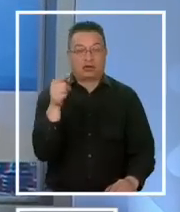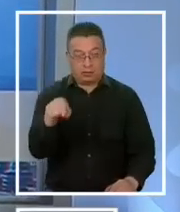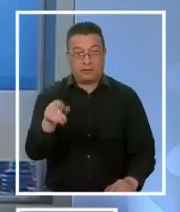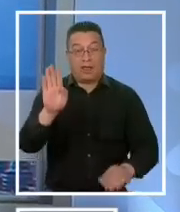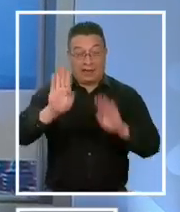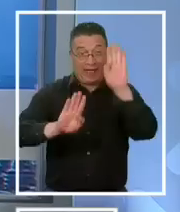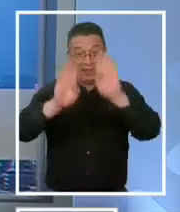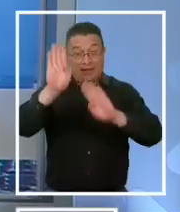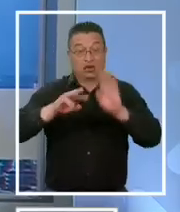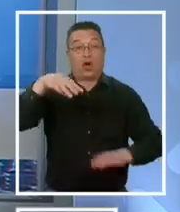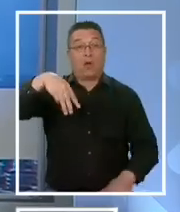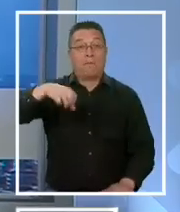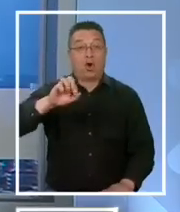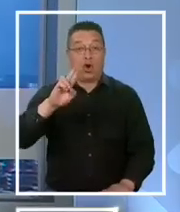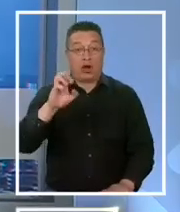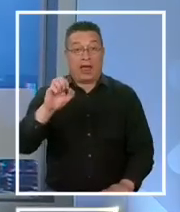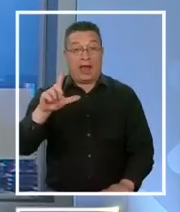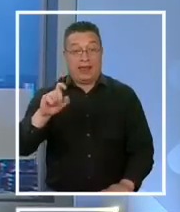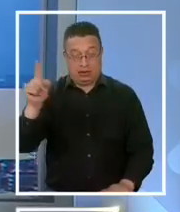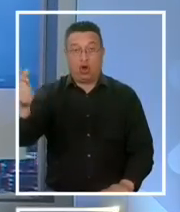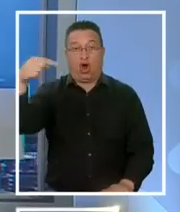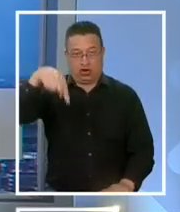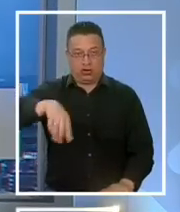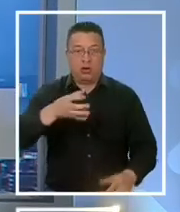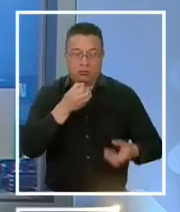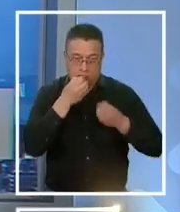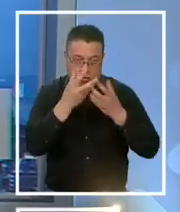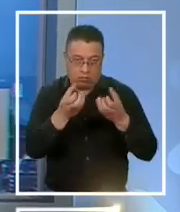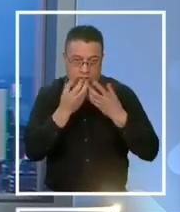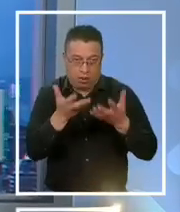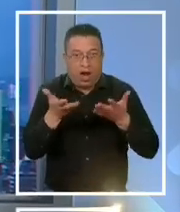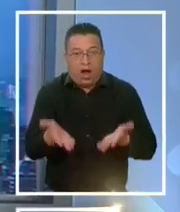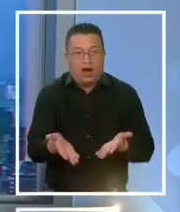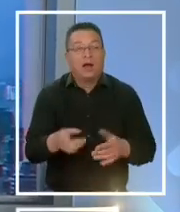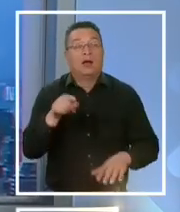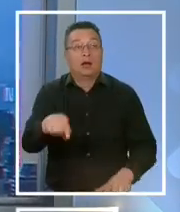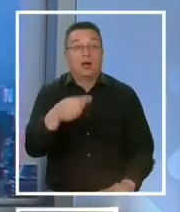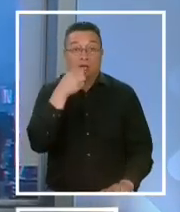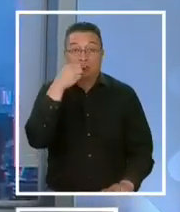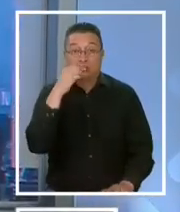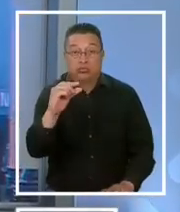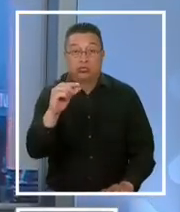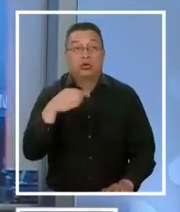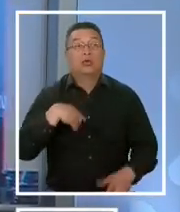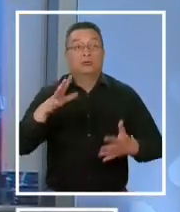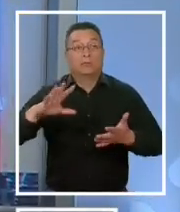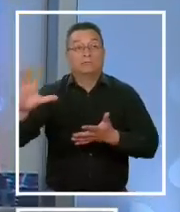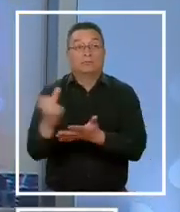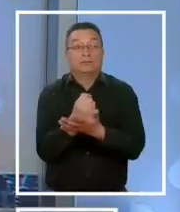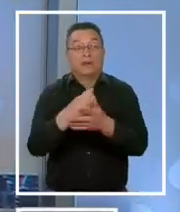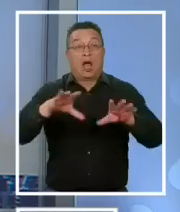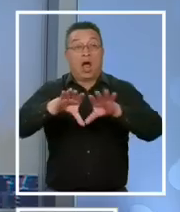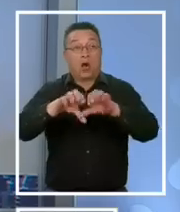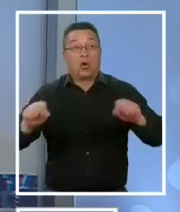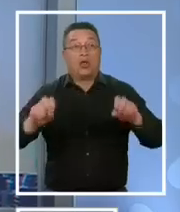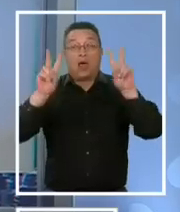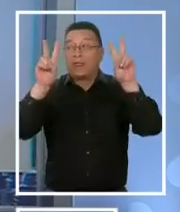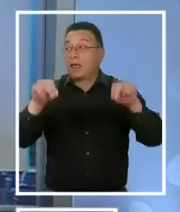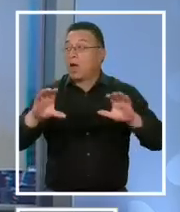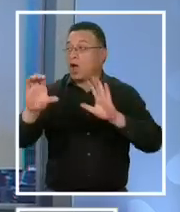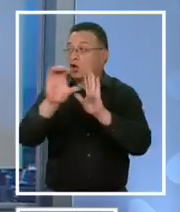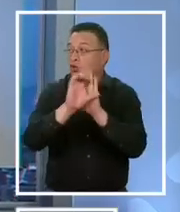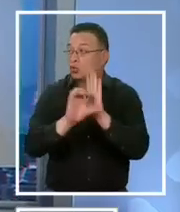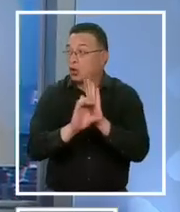tener al candidato José Morales aquí con sus descargos y fíjese que estábamos a punto de que se llegaba a un acuerdo en materia constitucional